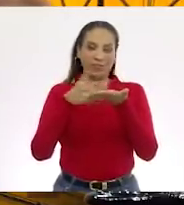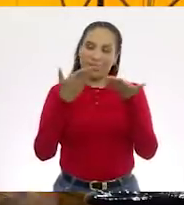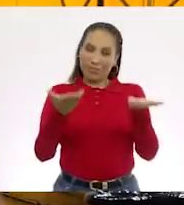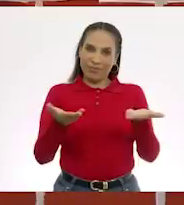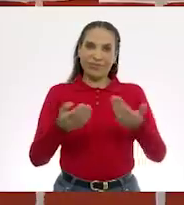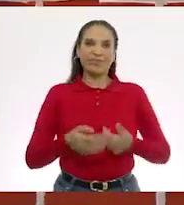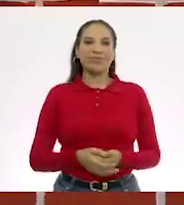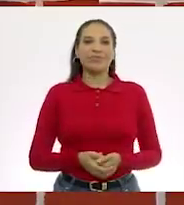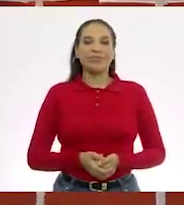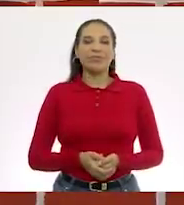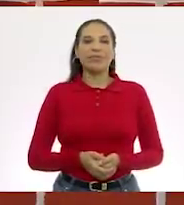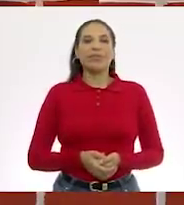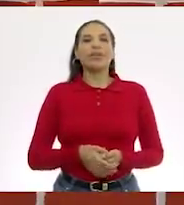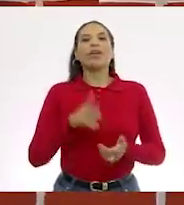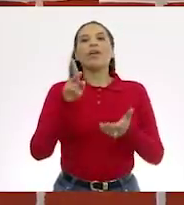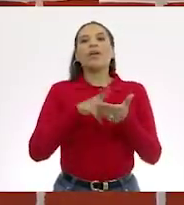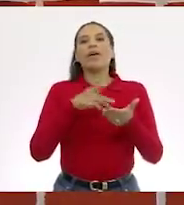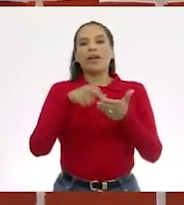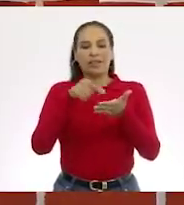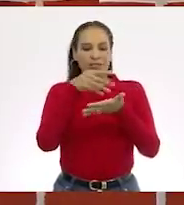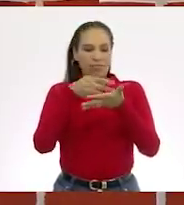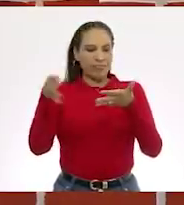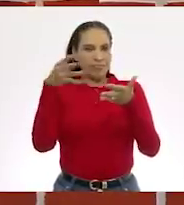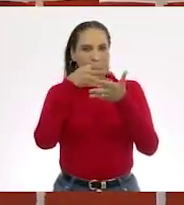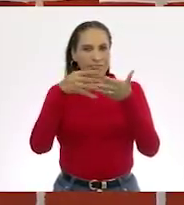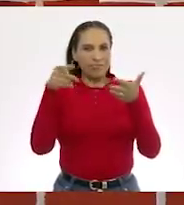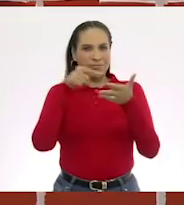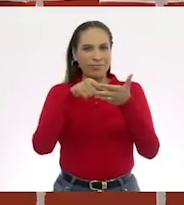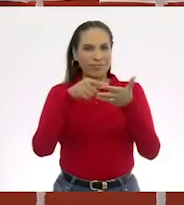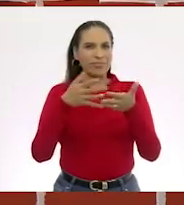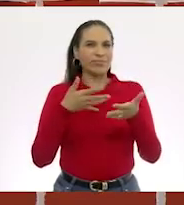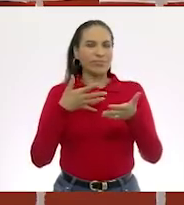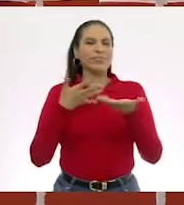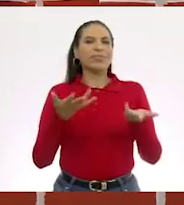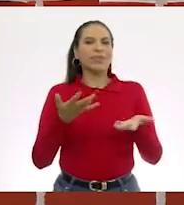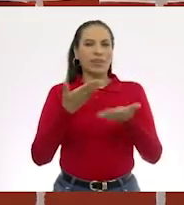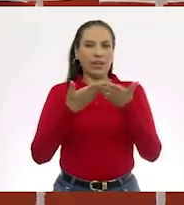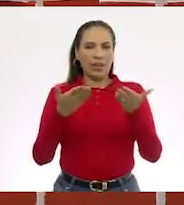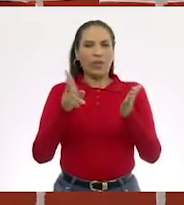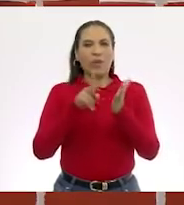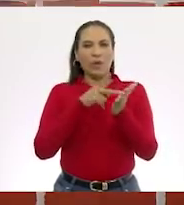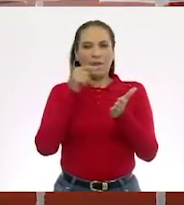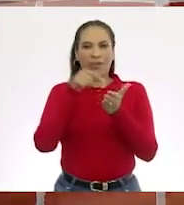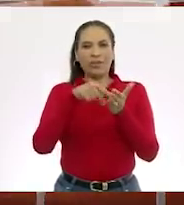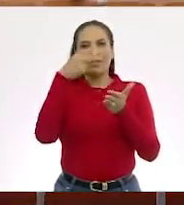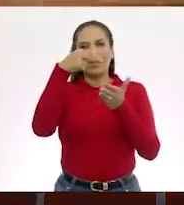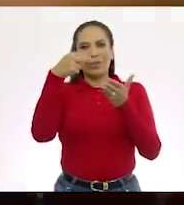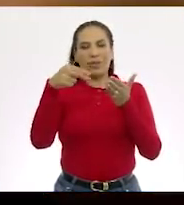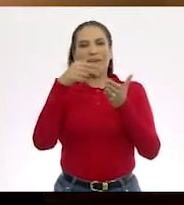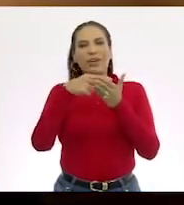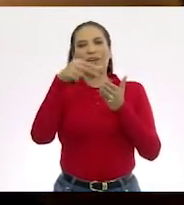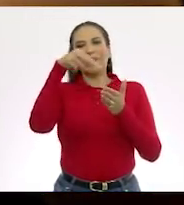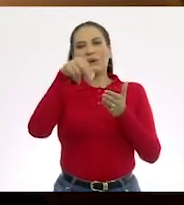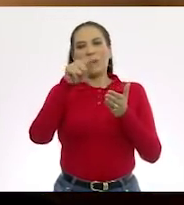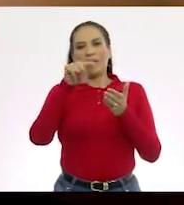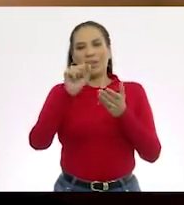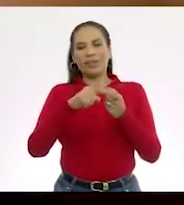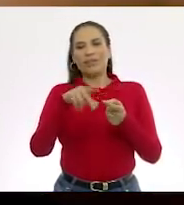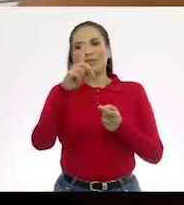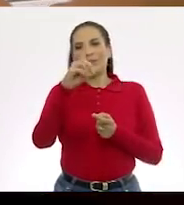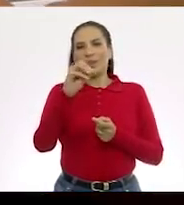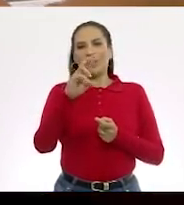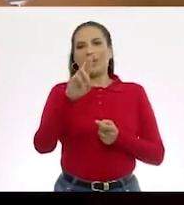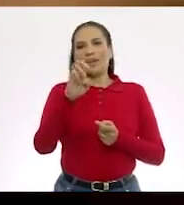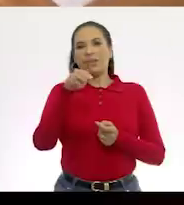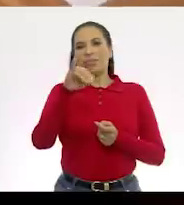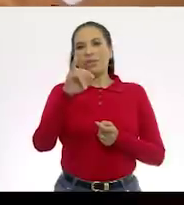adelante. Retomando la partitura de donde la dejamos, vamos a repasar el nombre de las notas. Do,